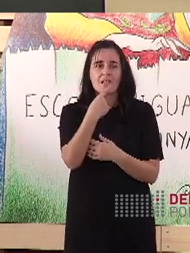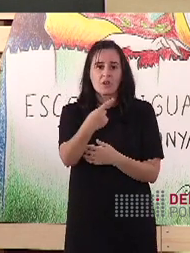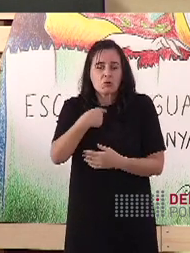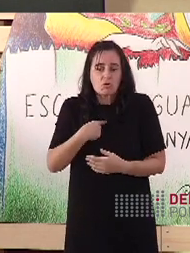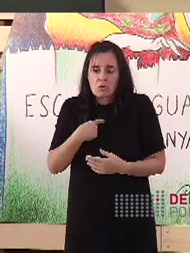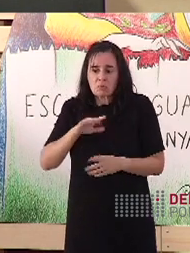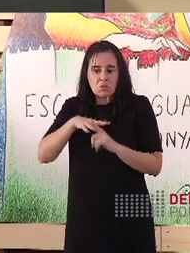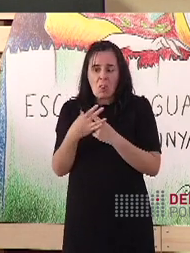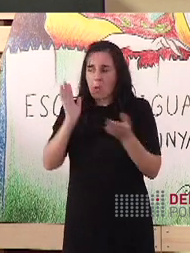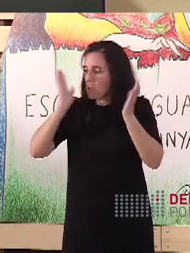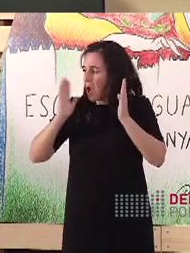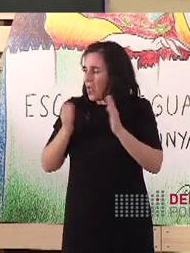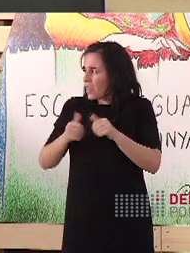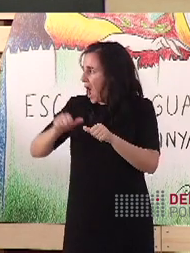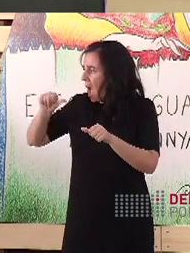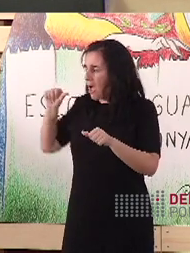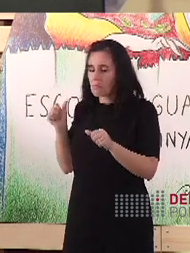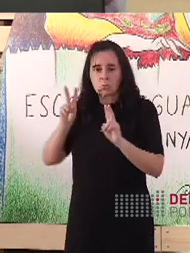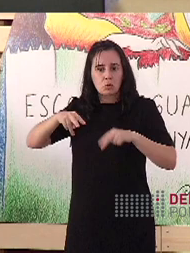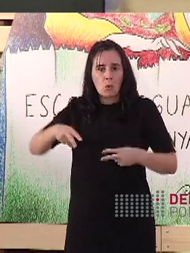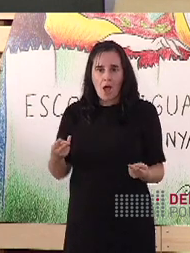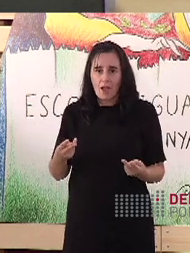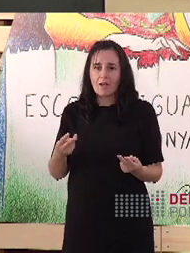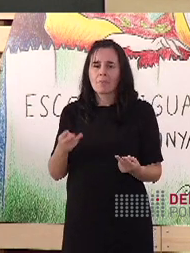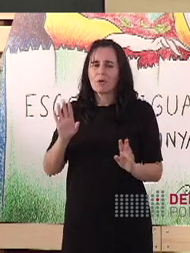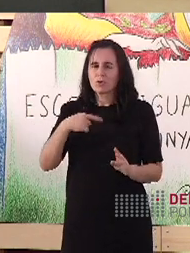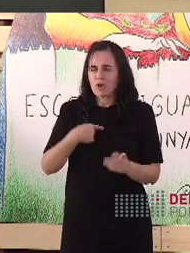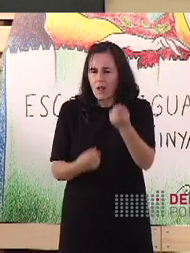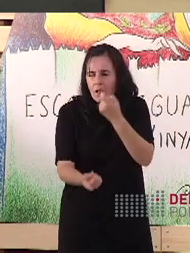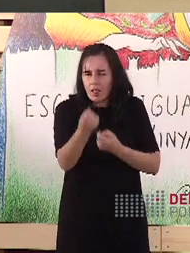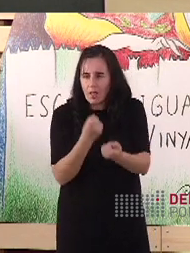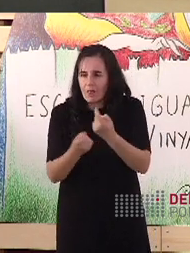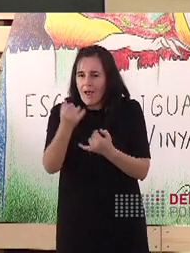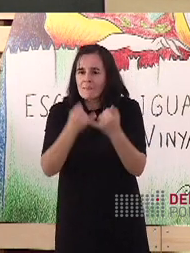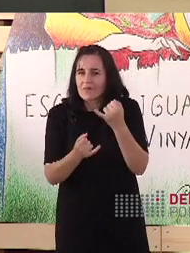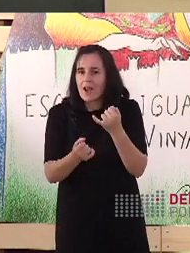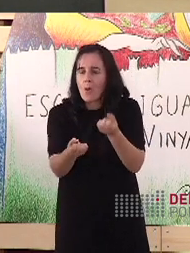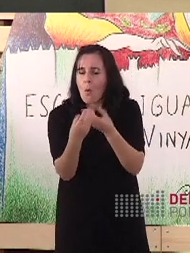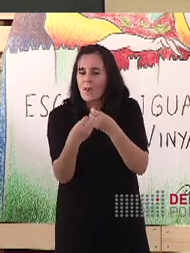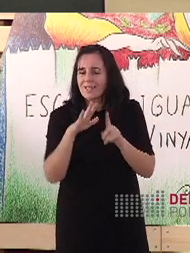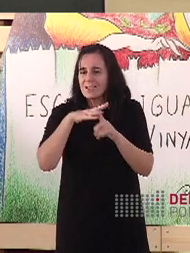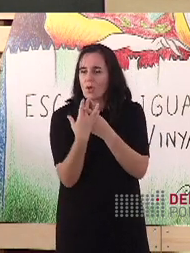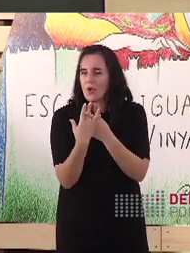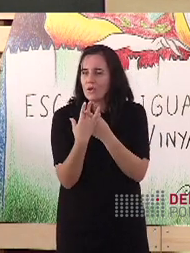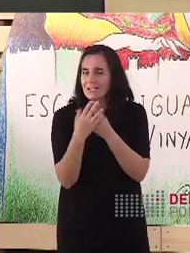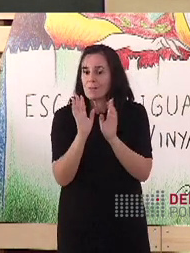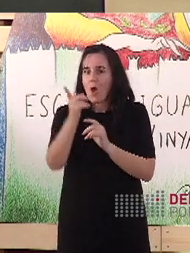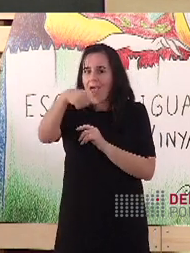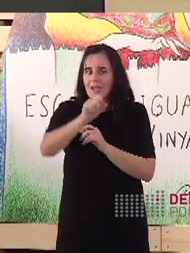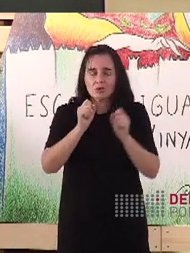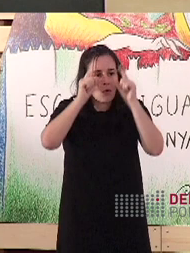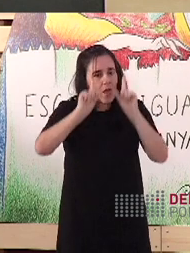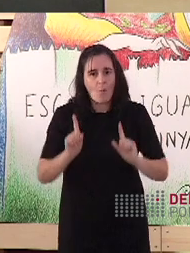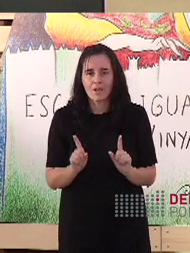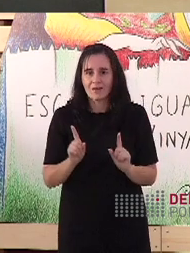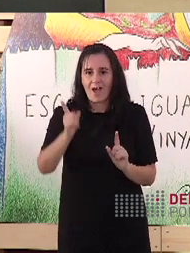violencia en su vida. Y a poco que rascas, de repente te empiezan a encontrar situaciones, pero ellas no saben o ellas no quieren ponerse en la situación